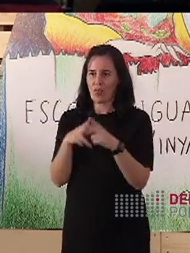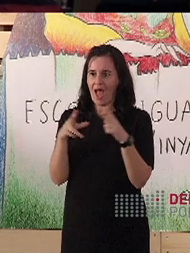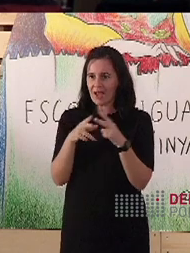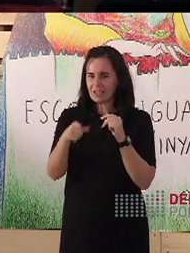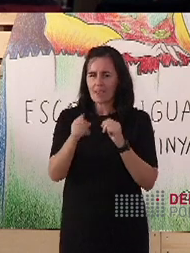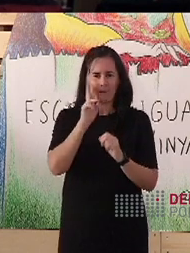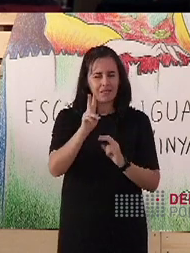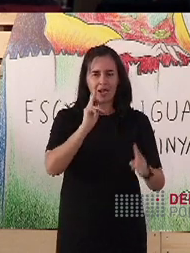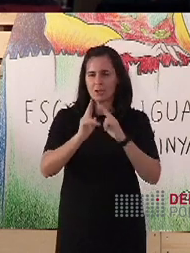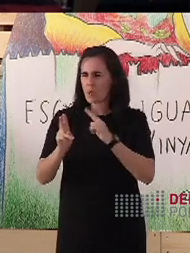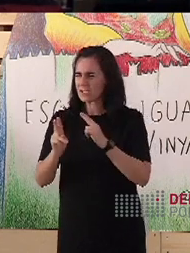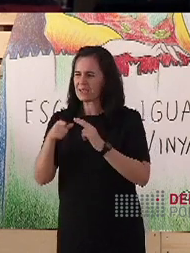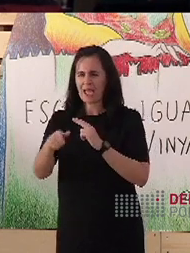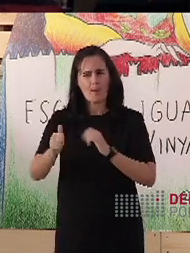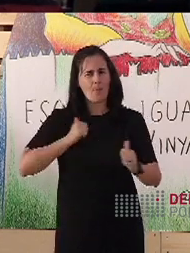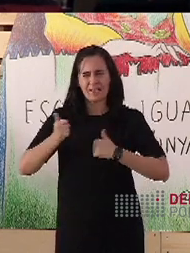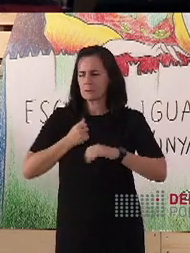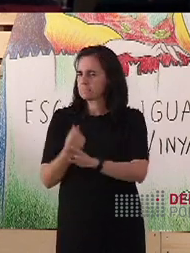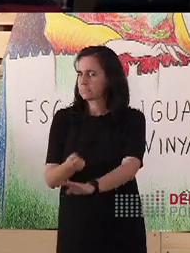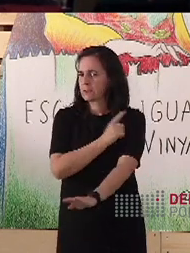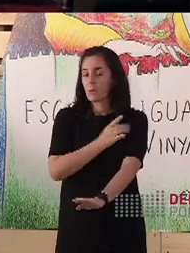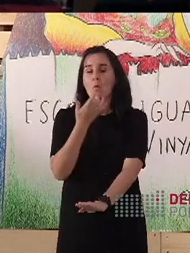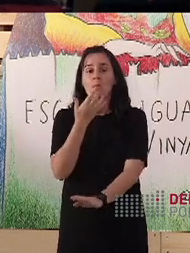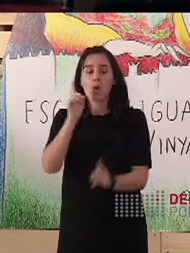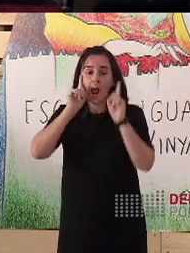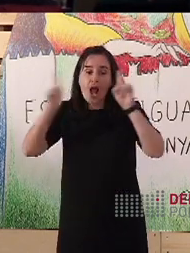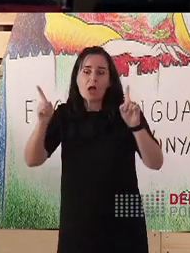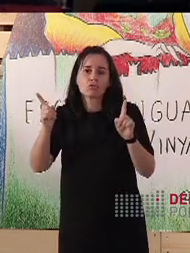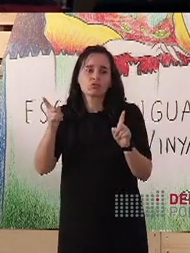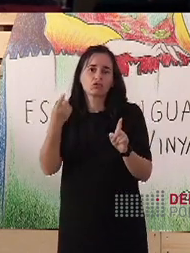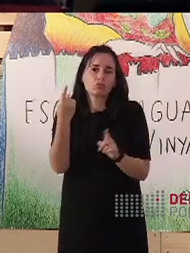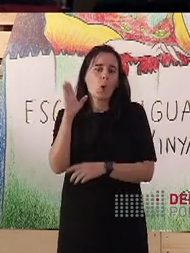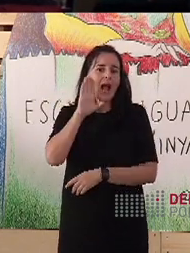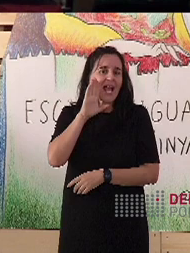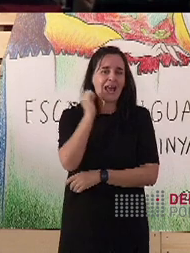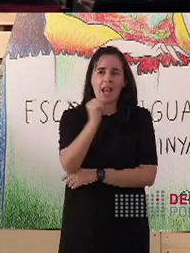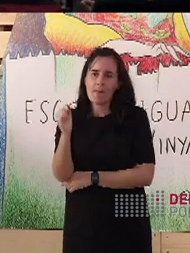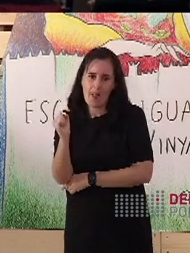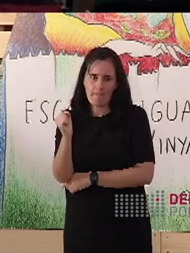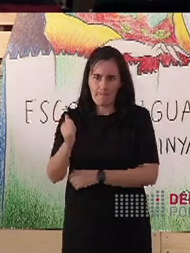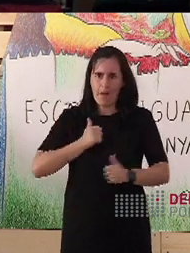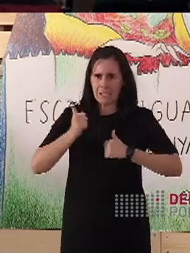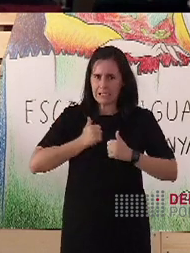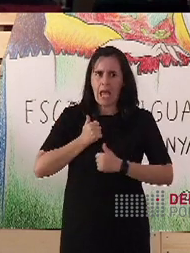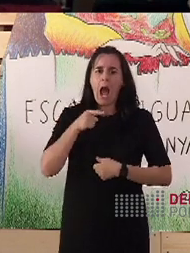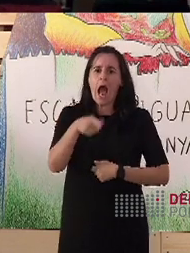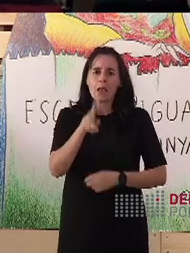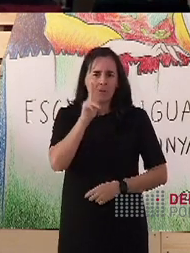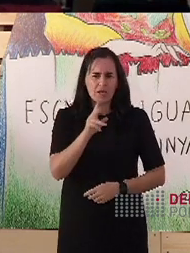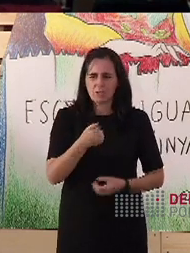a virulencia do machismo. Por exemplo, cando hai un crime machista, hai moitísimos